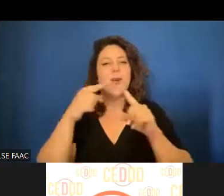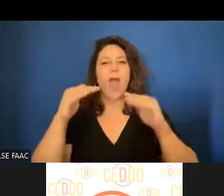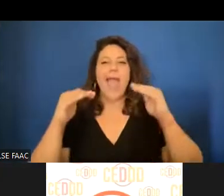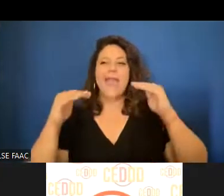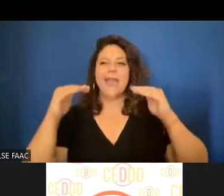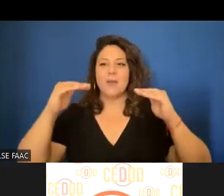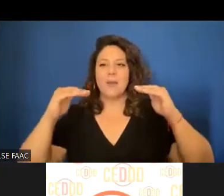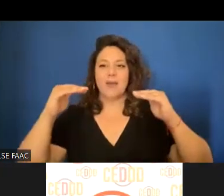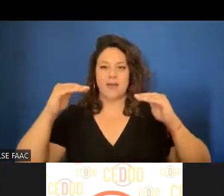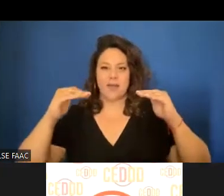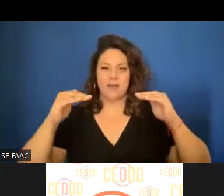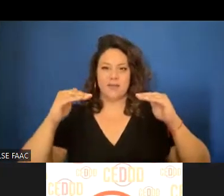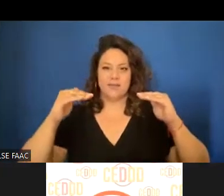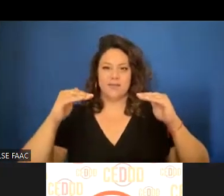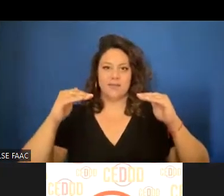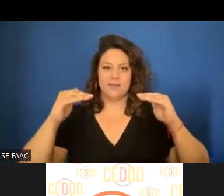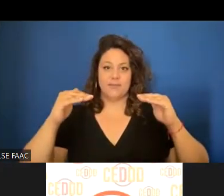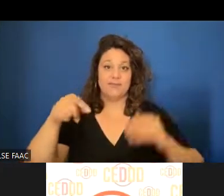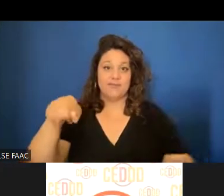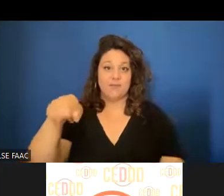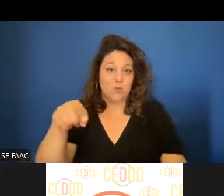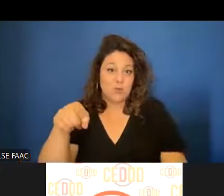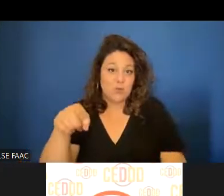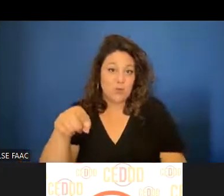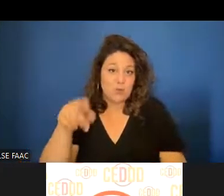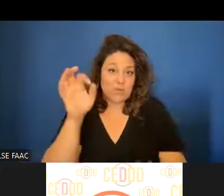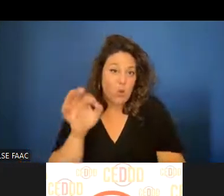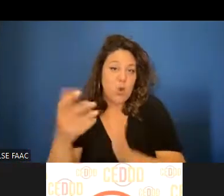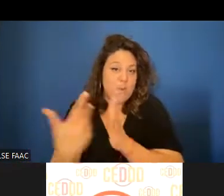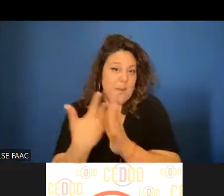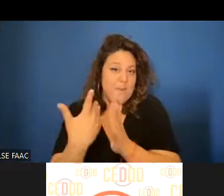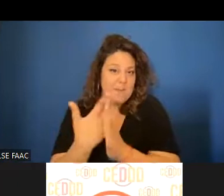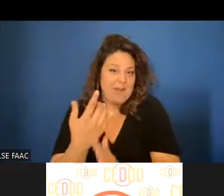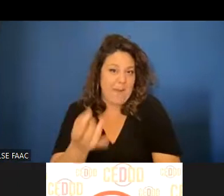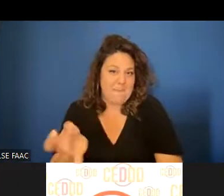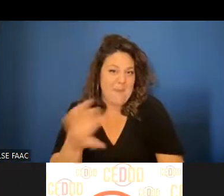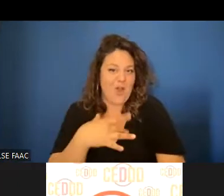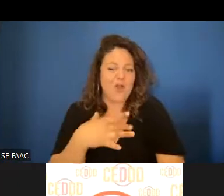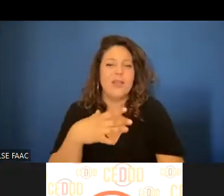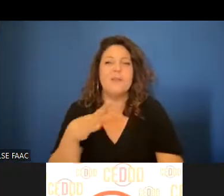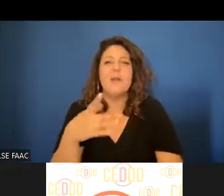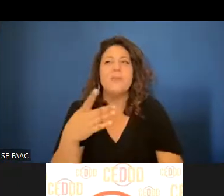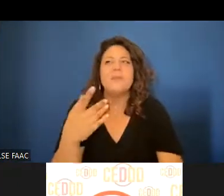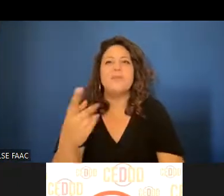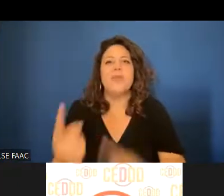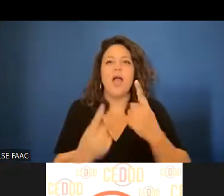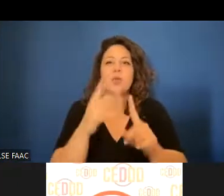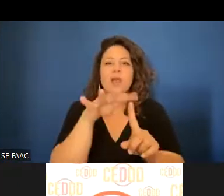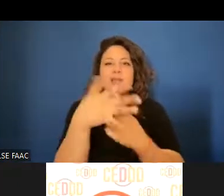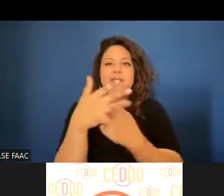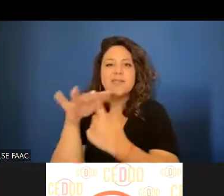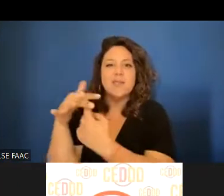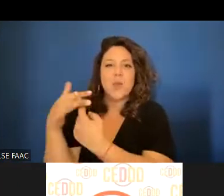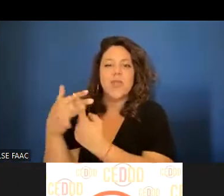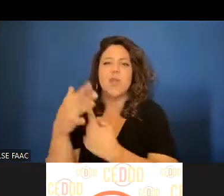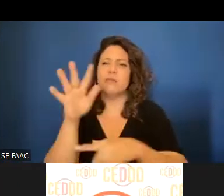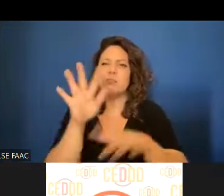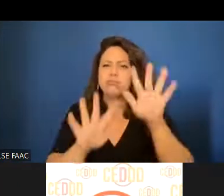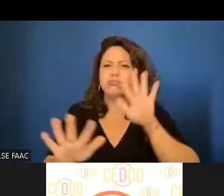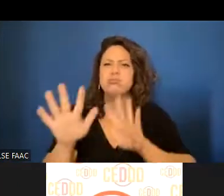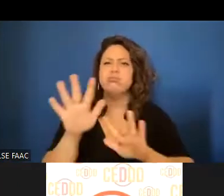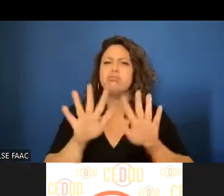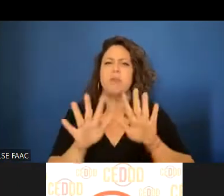se regula, aunque ya se pedía, pero ahora sí que se regula el tema de una indemnización por daño que es